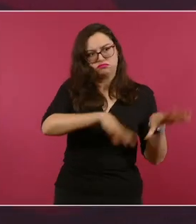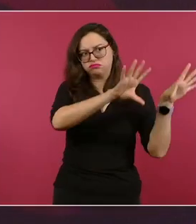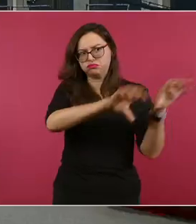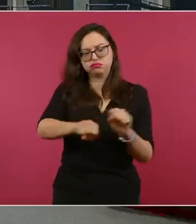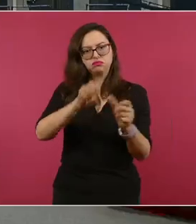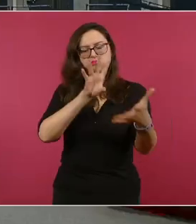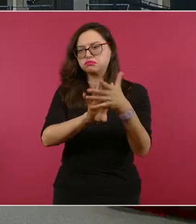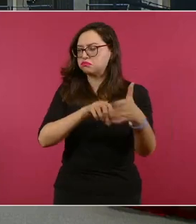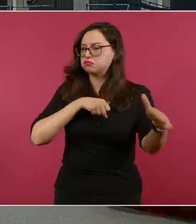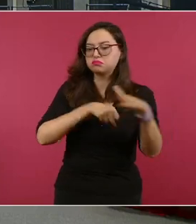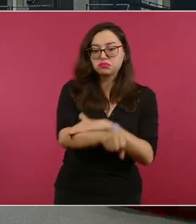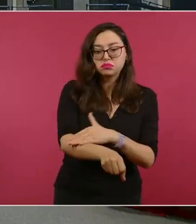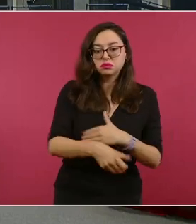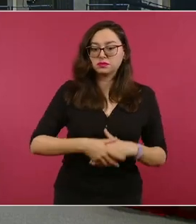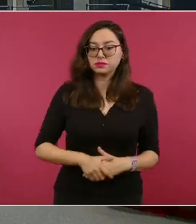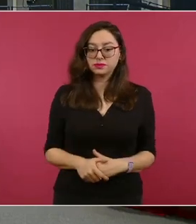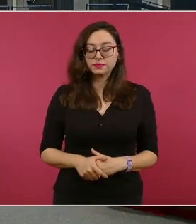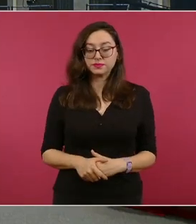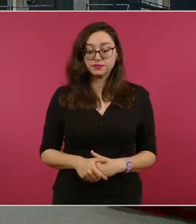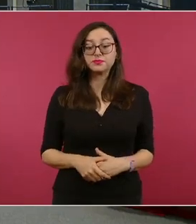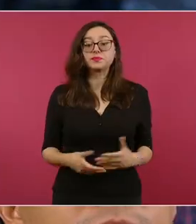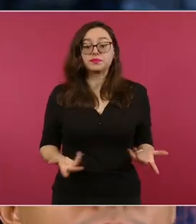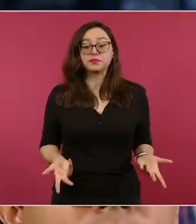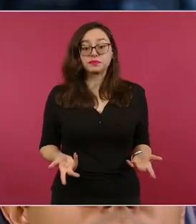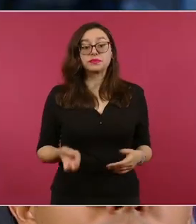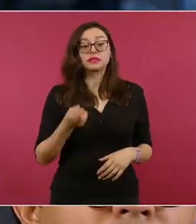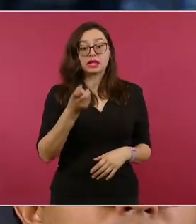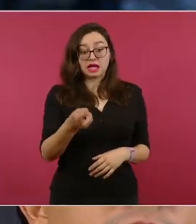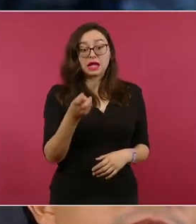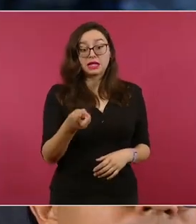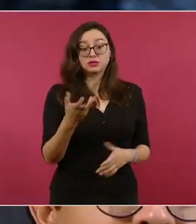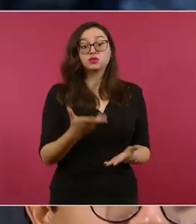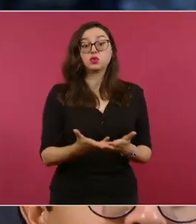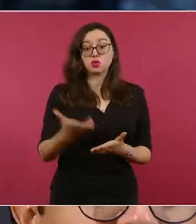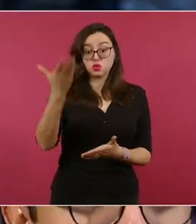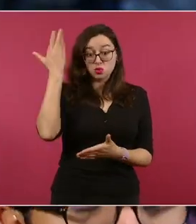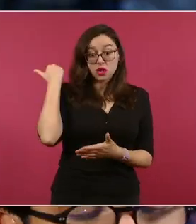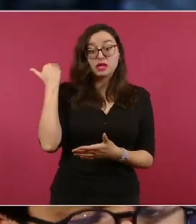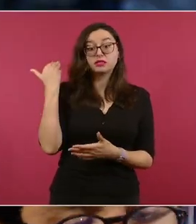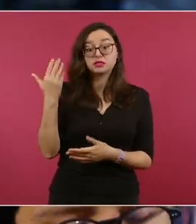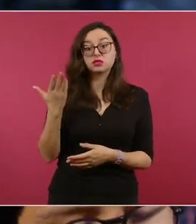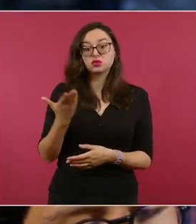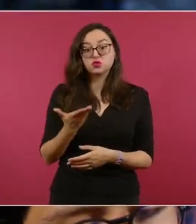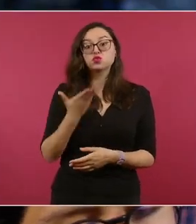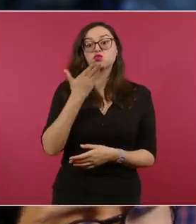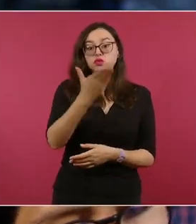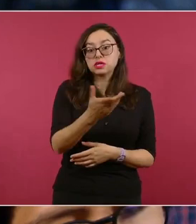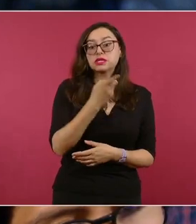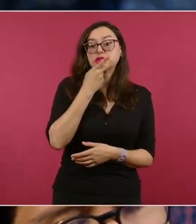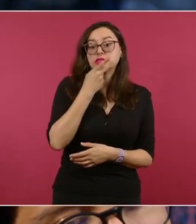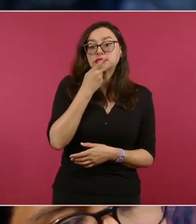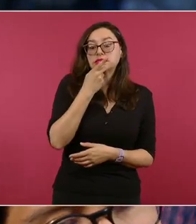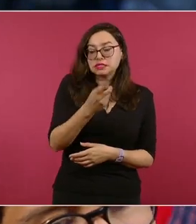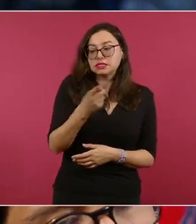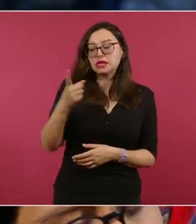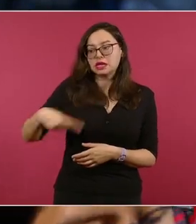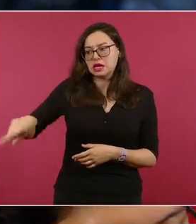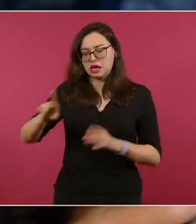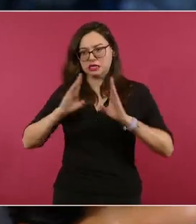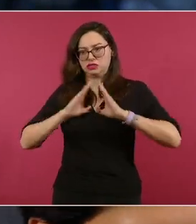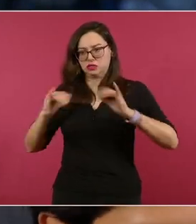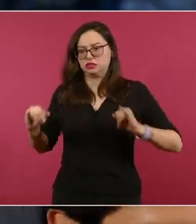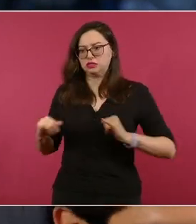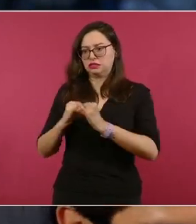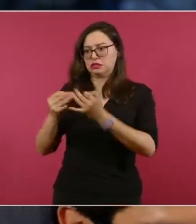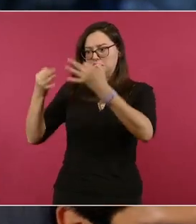Precisamente usted en alguna ocasión decía que se tenía que proteger o blindar al ejército por las actuaciones de algunos. Sin embargo, presidente,